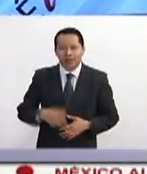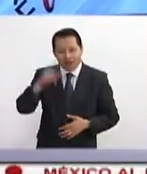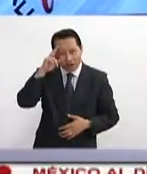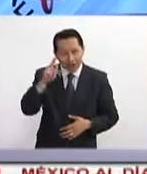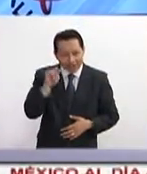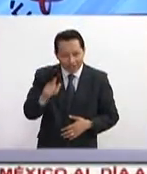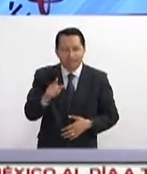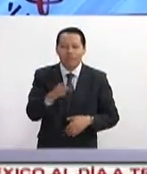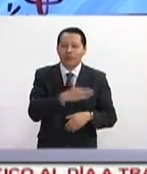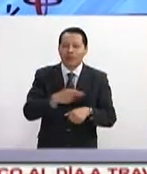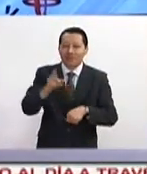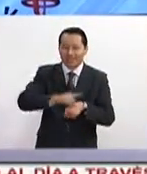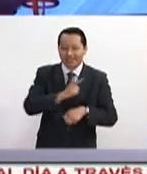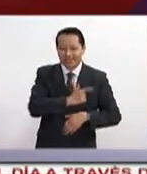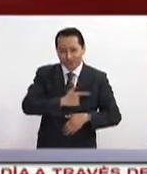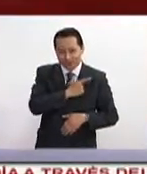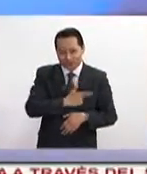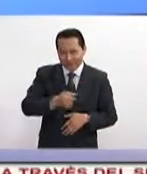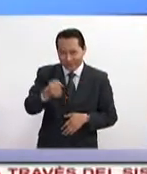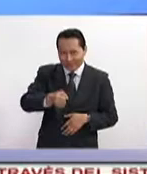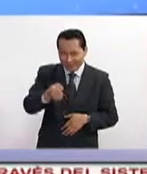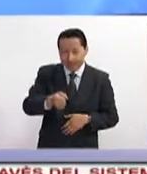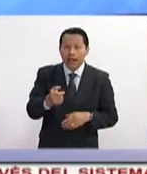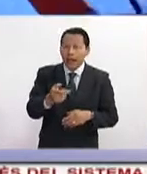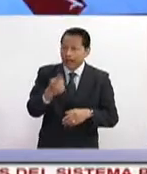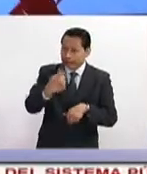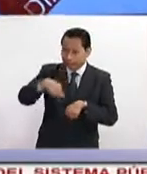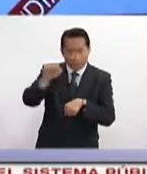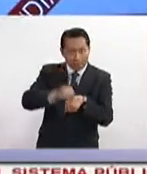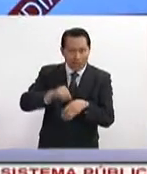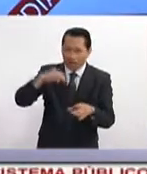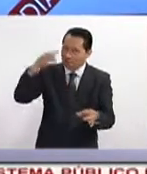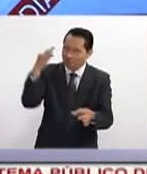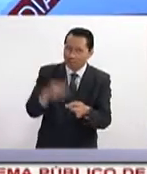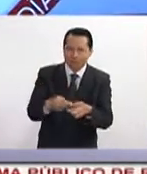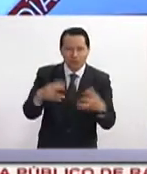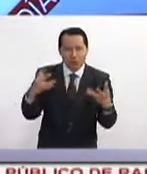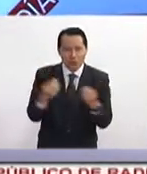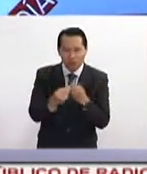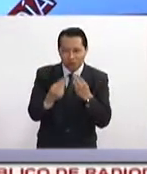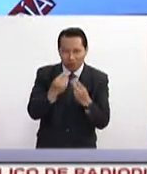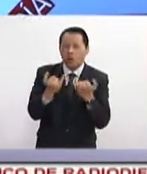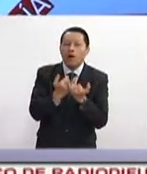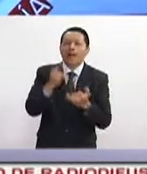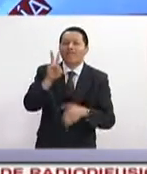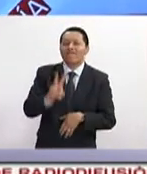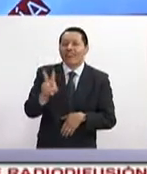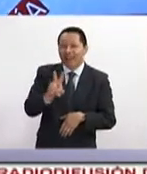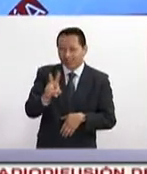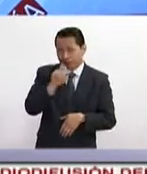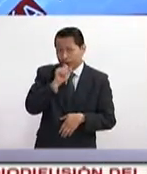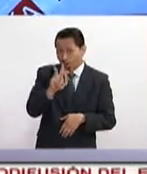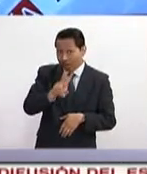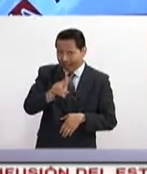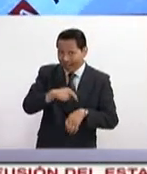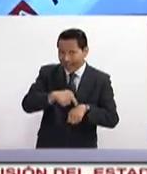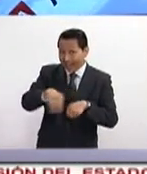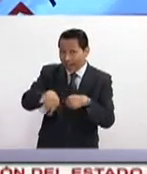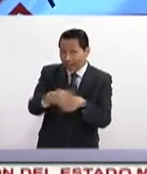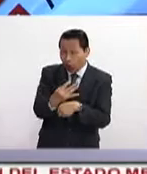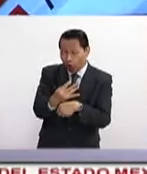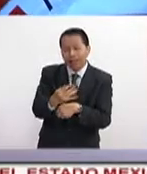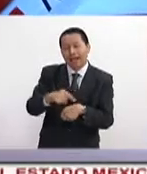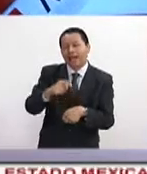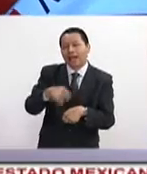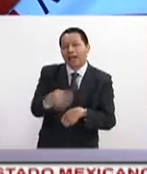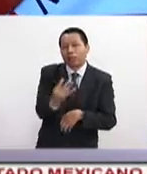Hola, ¿qué tal? Muy buenos días, es un placer saludarlos, cerrar una semana con ustedes y por supuesto un viernes más. Hoy es viernes 14 de julio